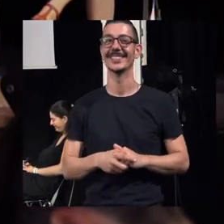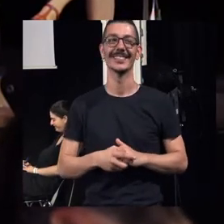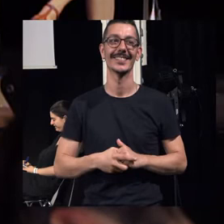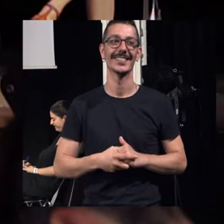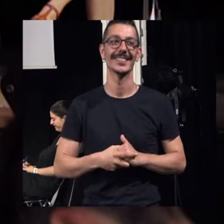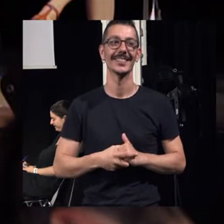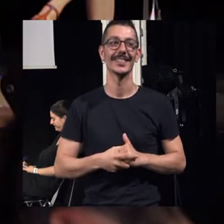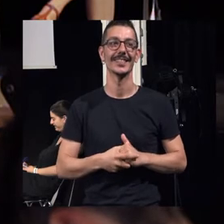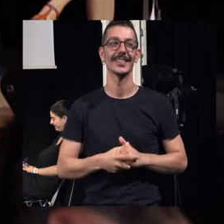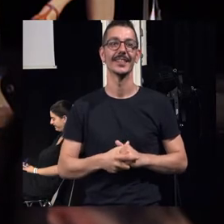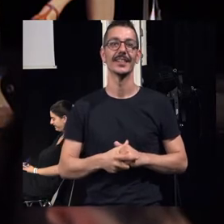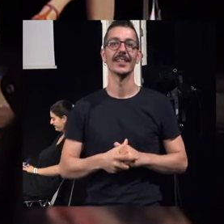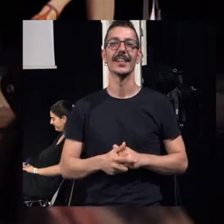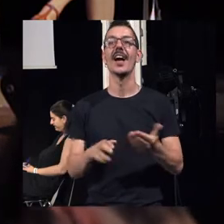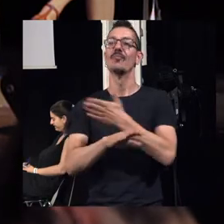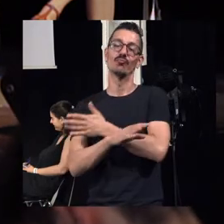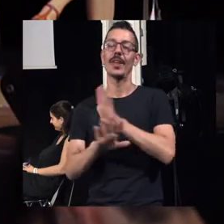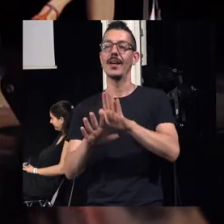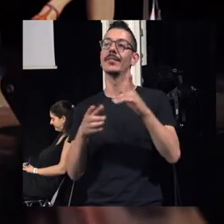Bueno, les decía que